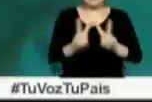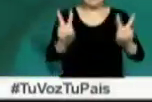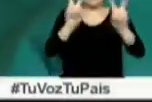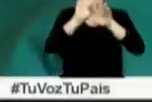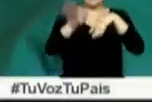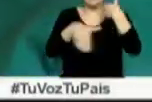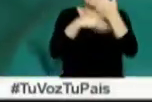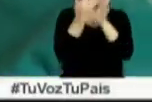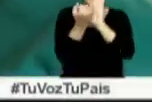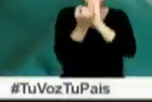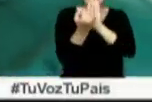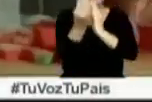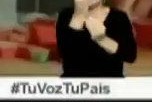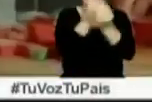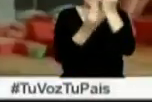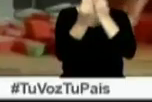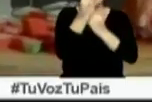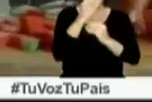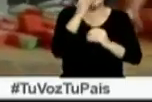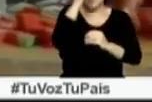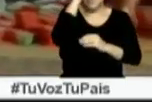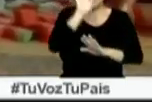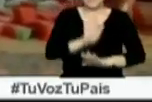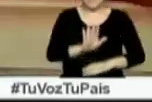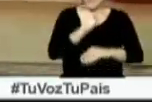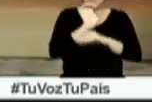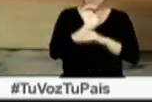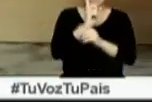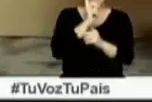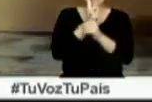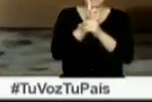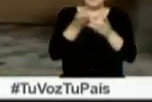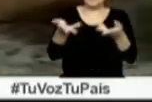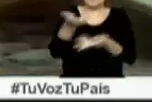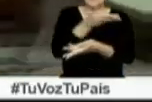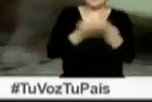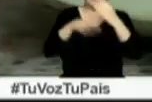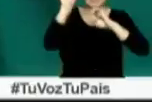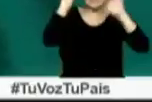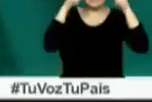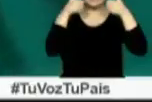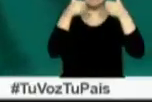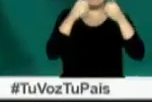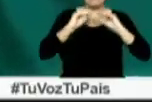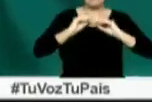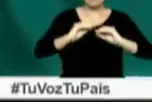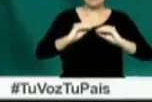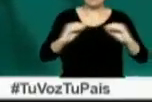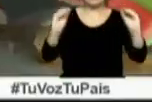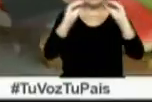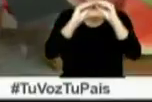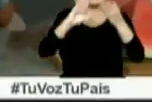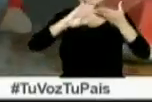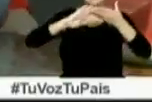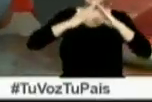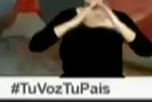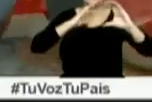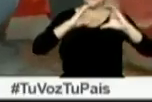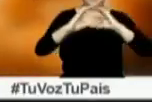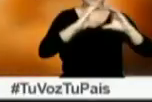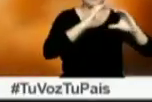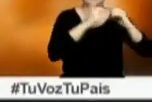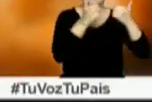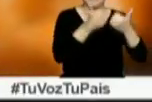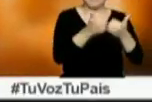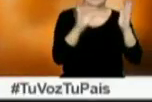la identidad alimentaria y cultural del Ecuador por ello combina de manera estratégica la educación y la comunicación mediante